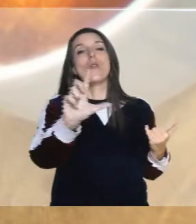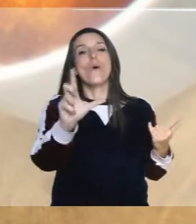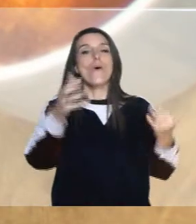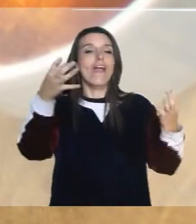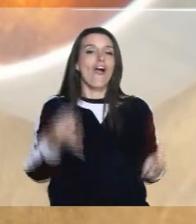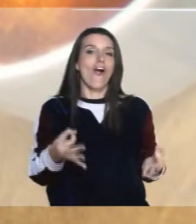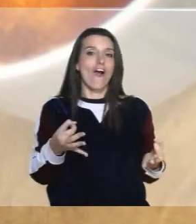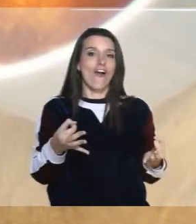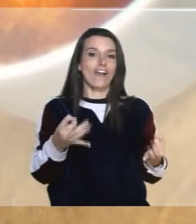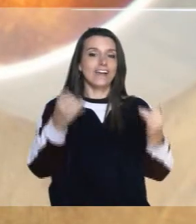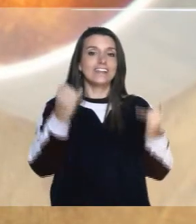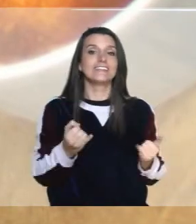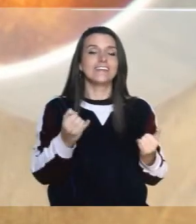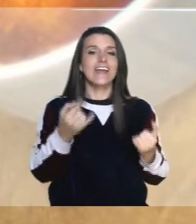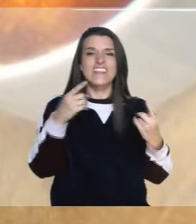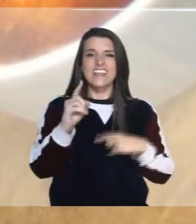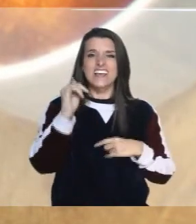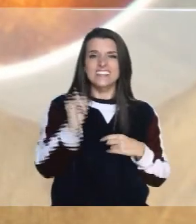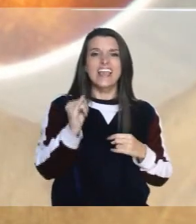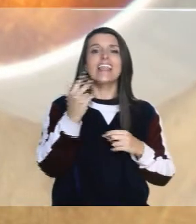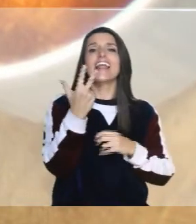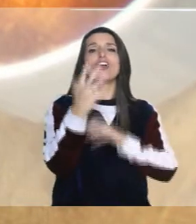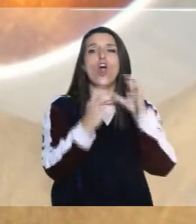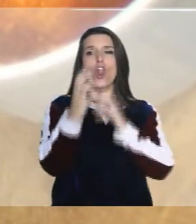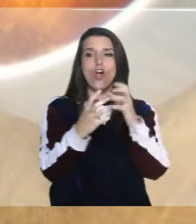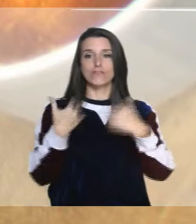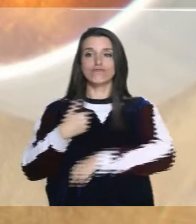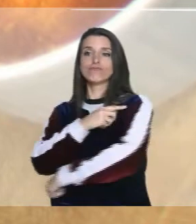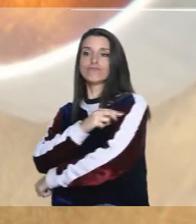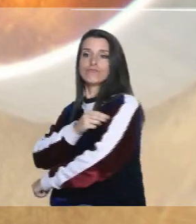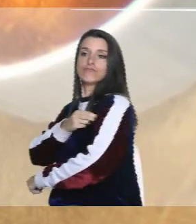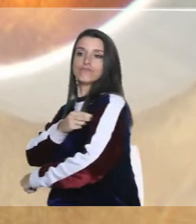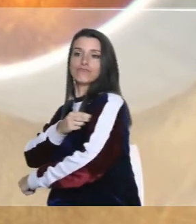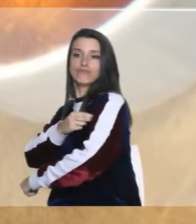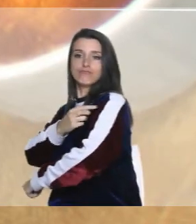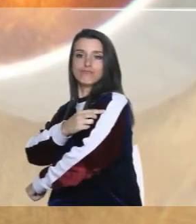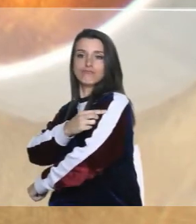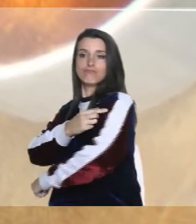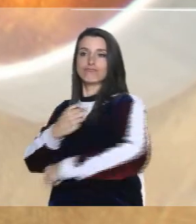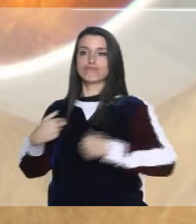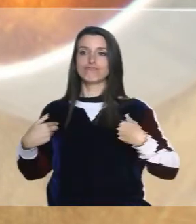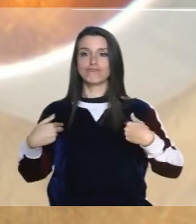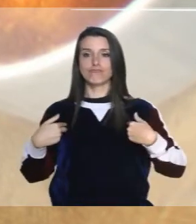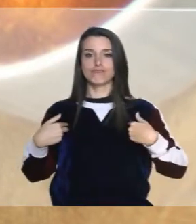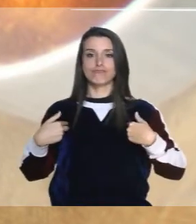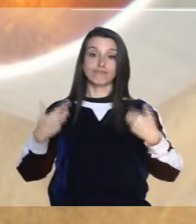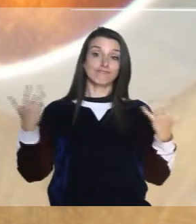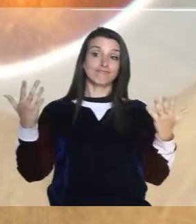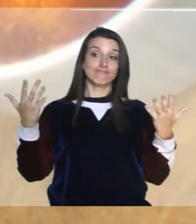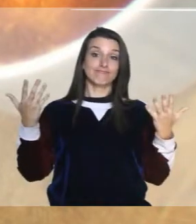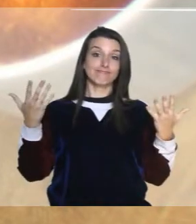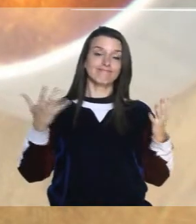tricolor metida, ¿eh? No se nota mucho, creo, los colores. ¿Tricolor? Pero sí. Tiene rojo, azul y blanco. Los tres colores en el uso. Mirá. Mirá. En la